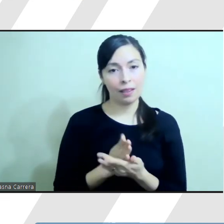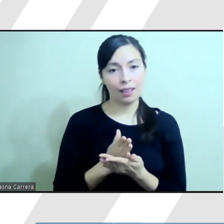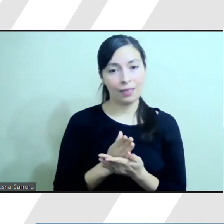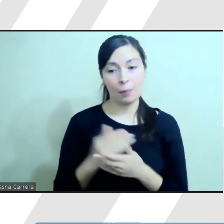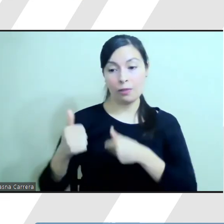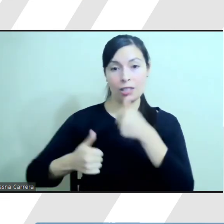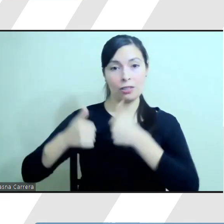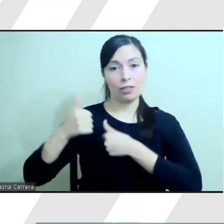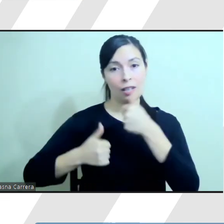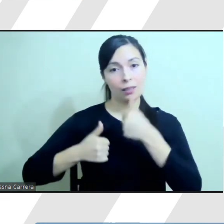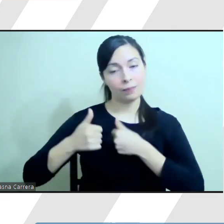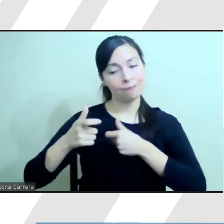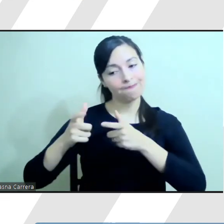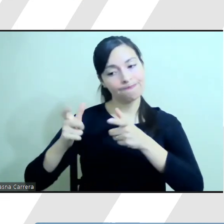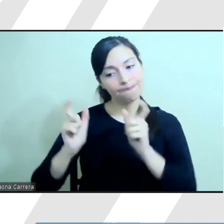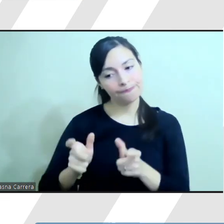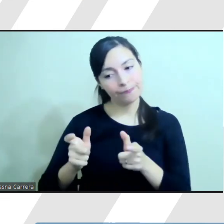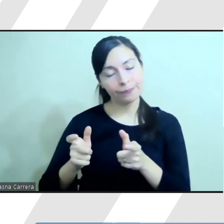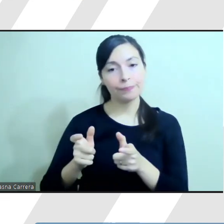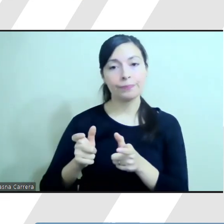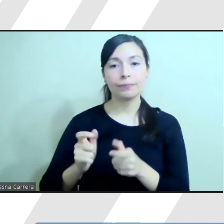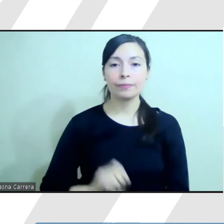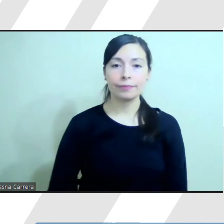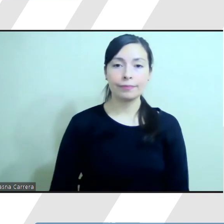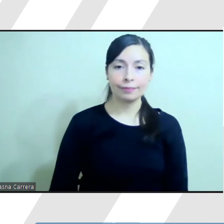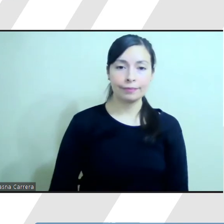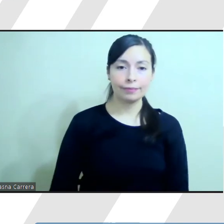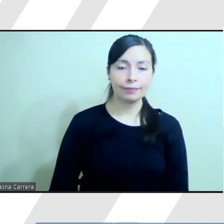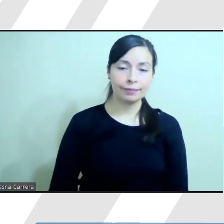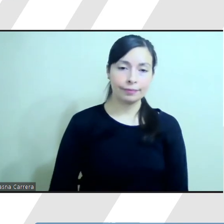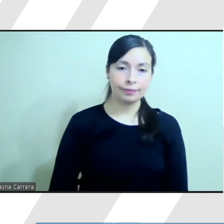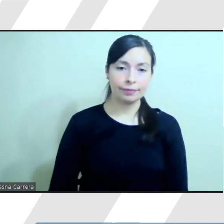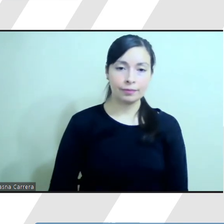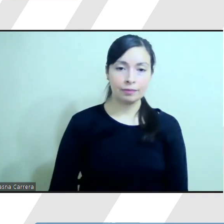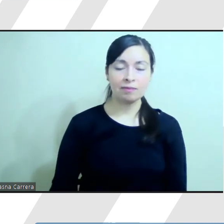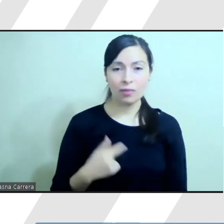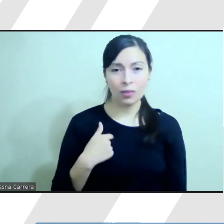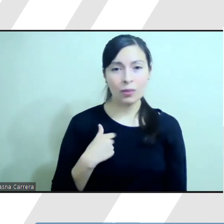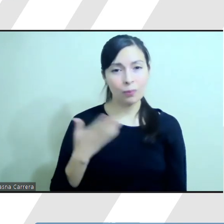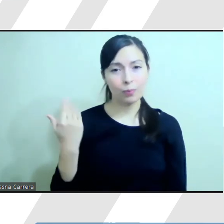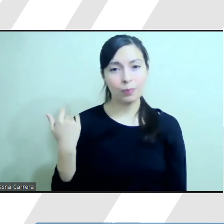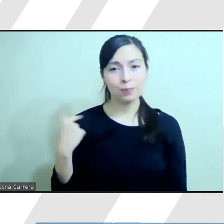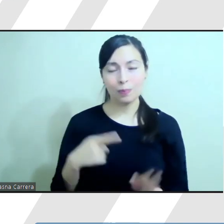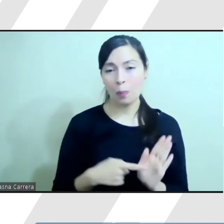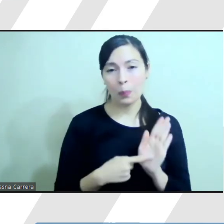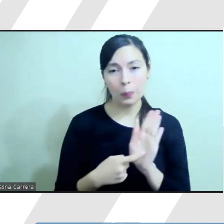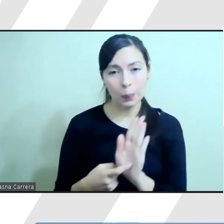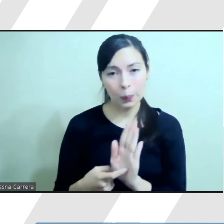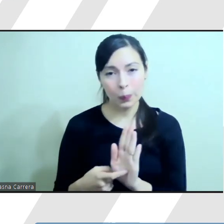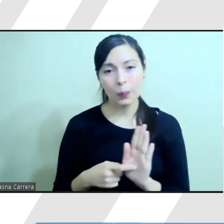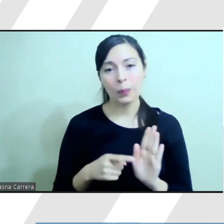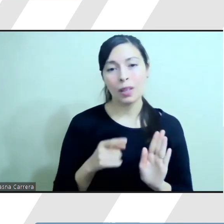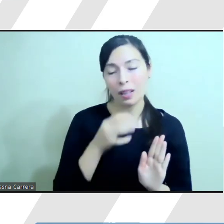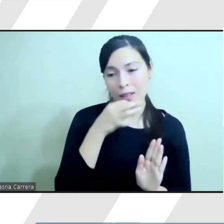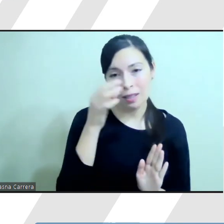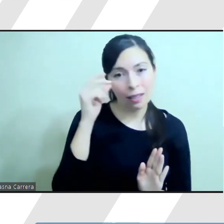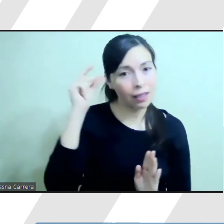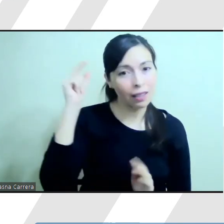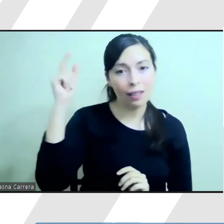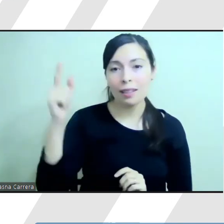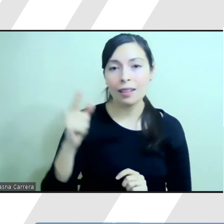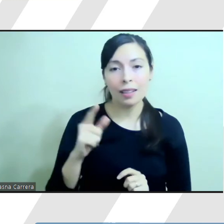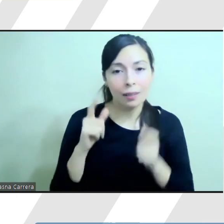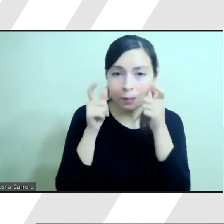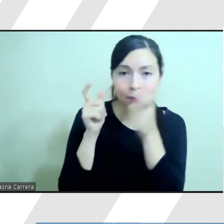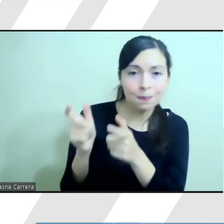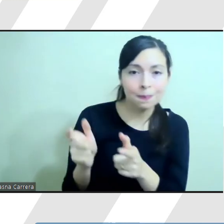profesional. Eh, he propuesto a un par de entes que se haga ese manejo profesional, porque